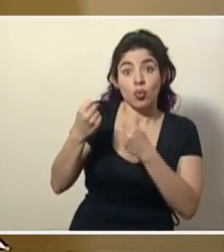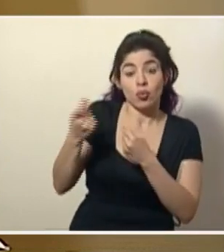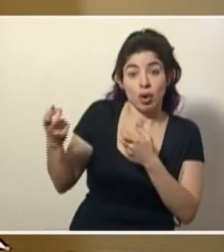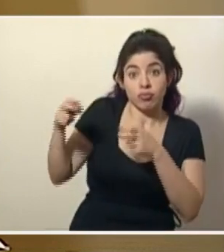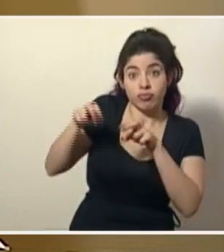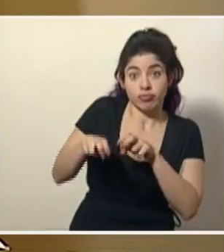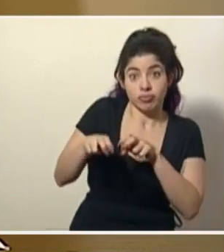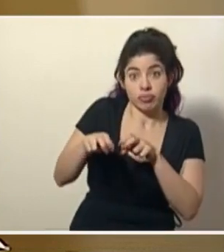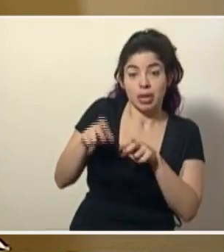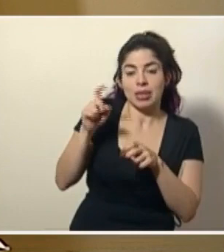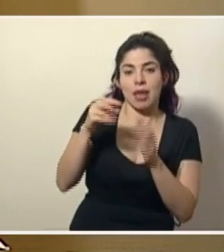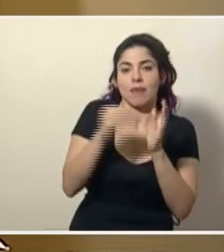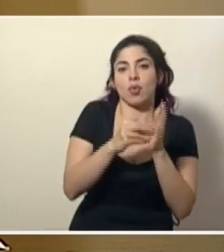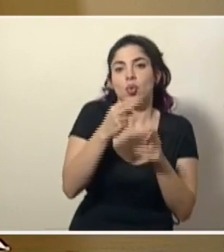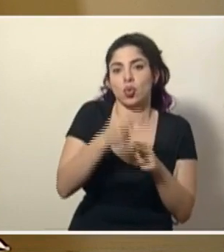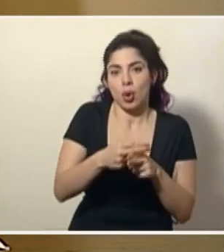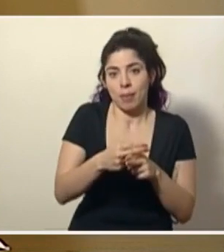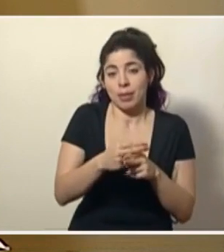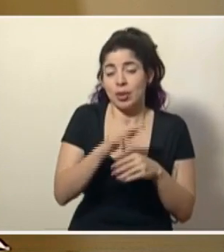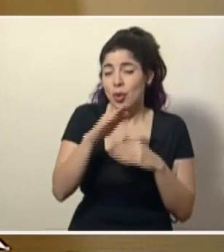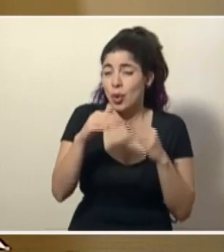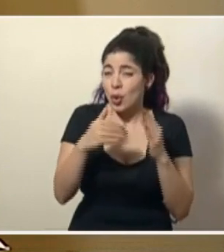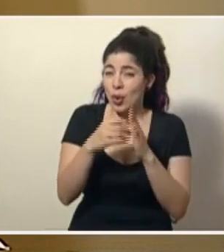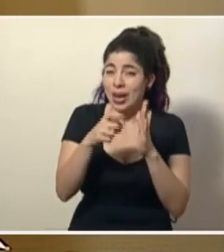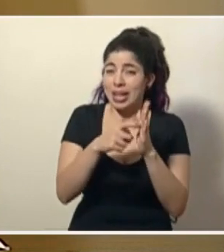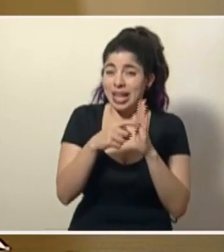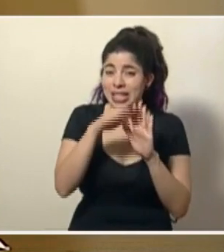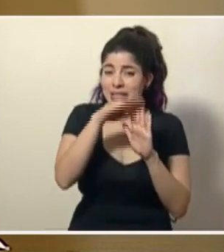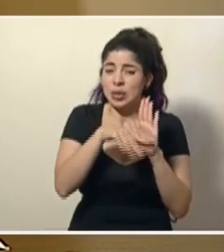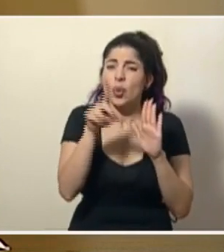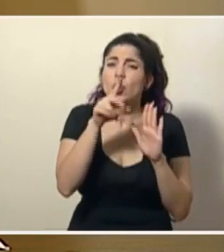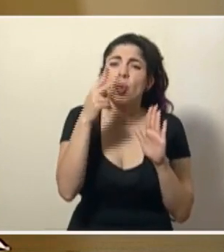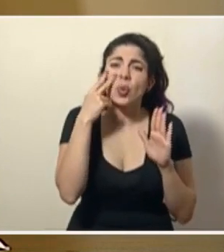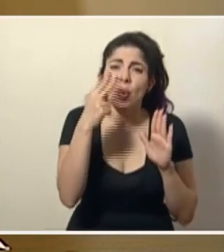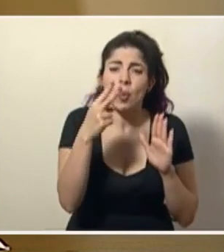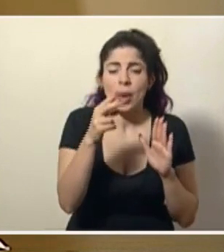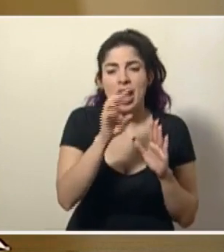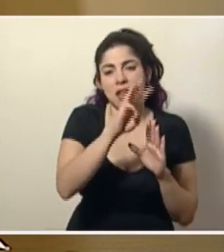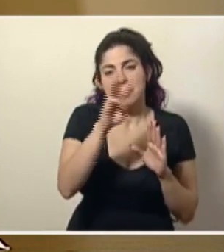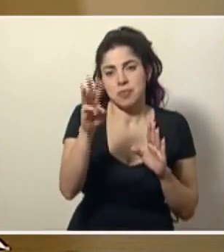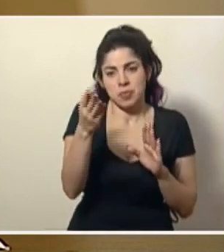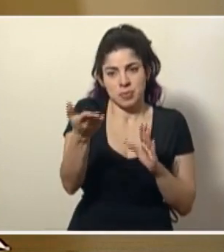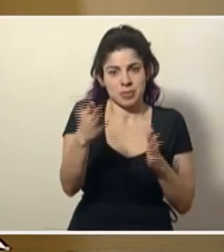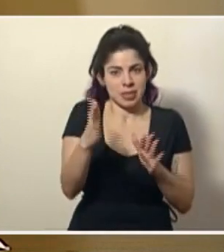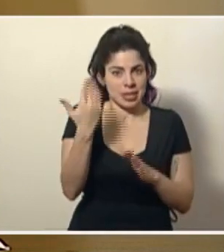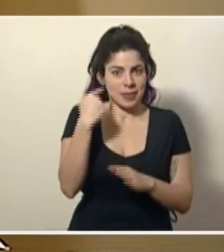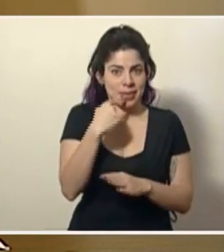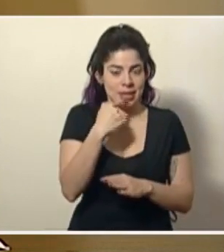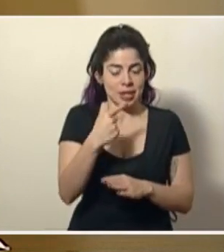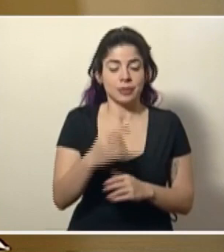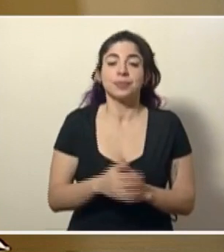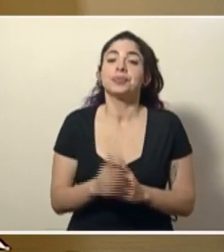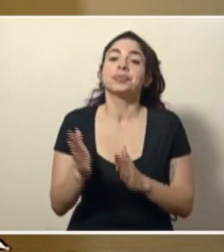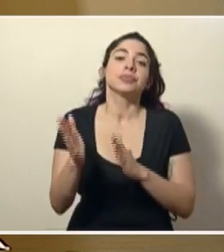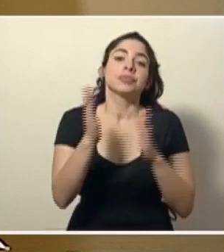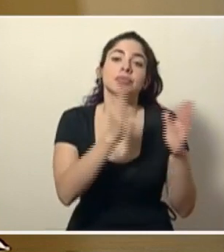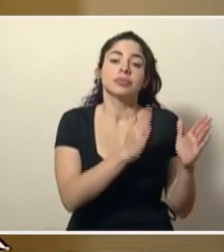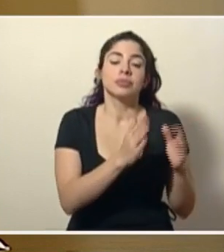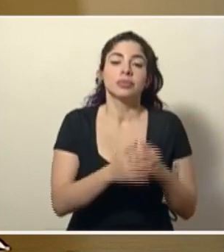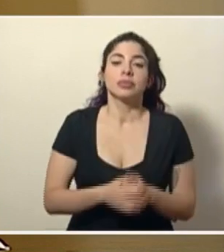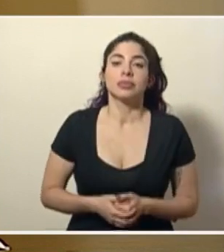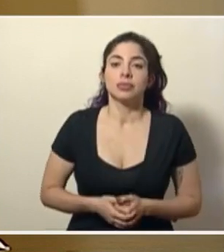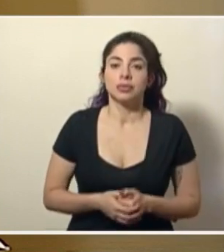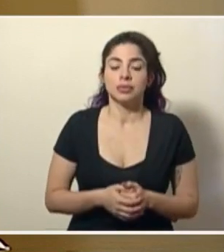deberá consignarse el nombre. Todos estos requisitos están en la página que ya hemos mencionado. En cuanto